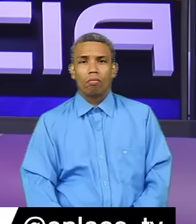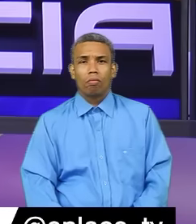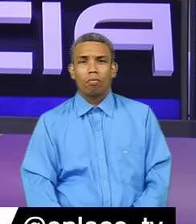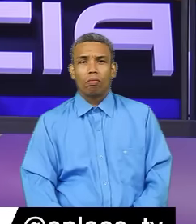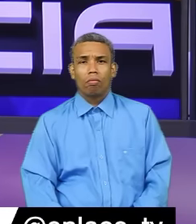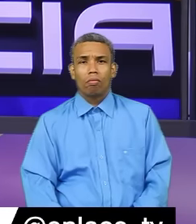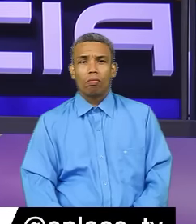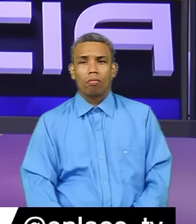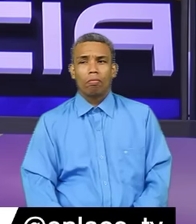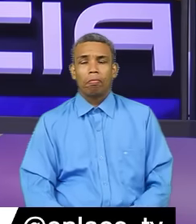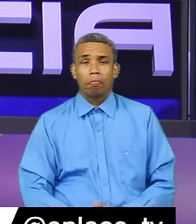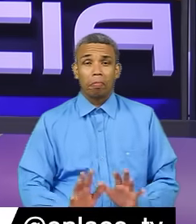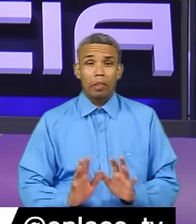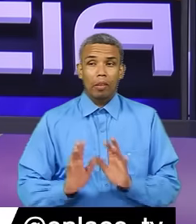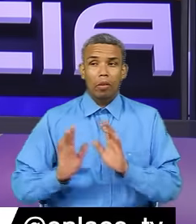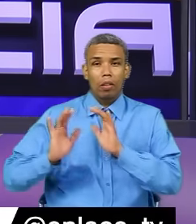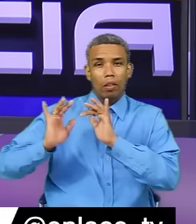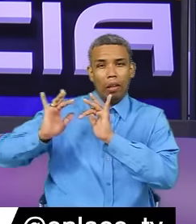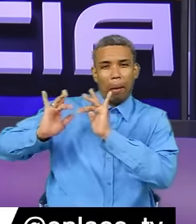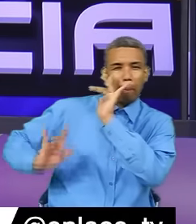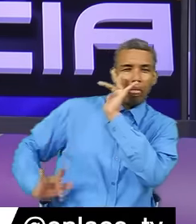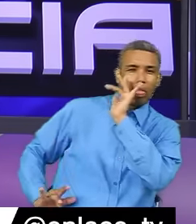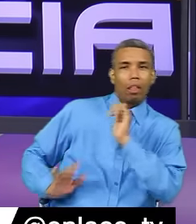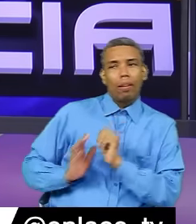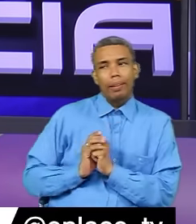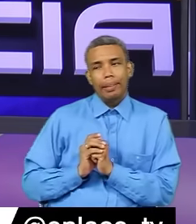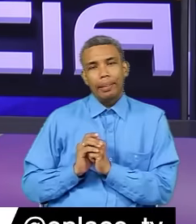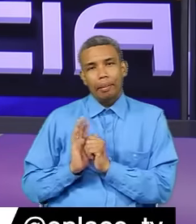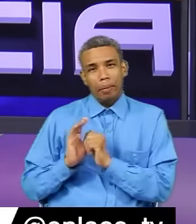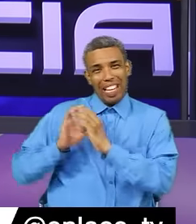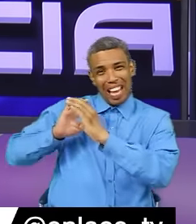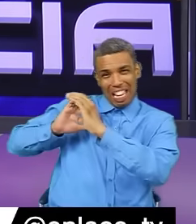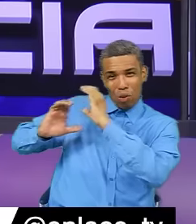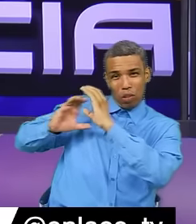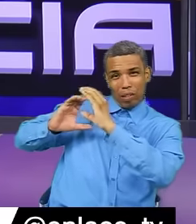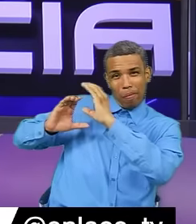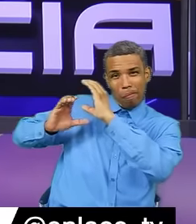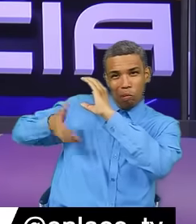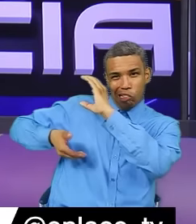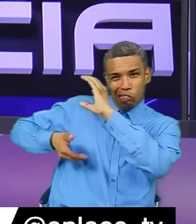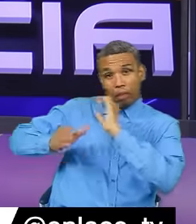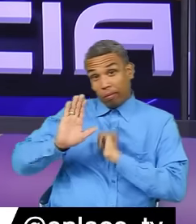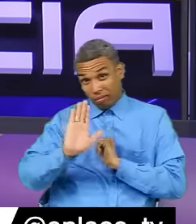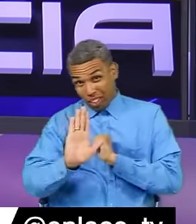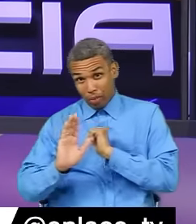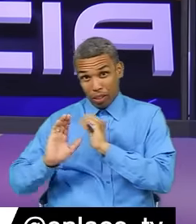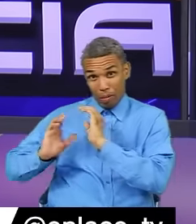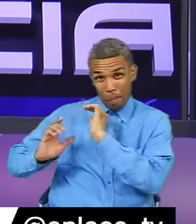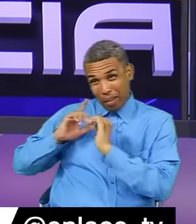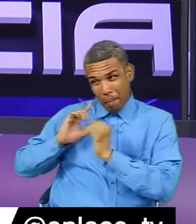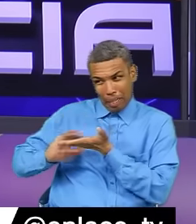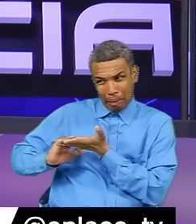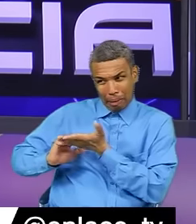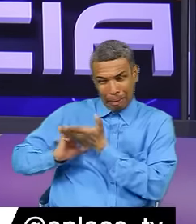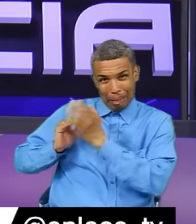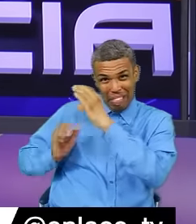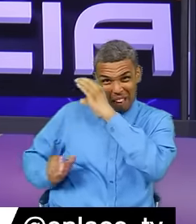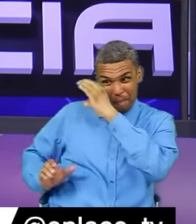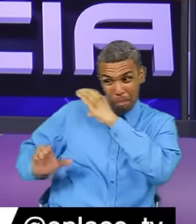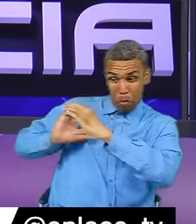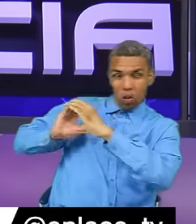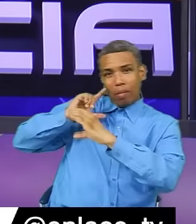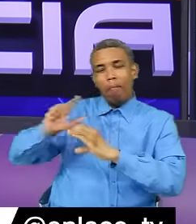Estamos restableciendo la comunicación en este momento con Neila Cosio, quien se encuentra en el Batallón Especial Energético y Vial número 7.